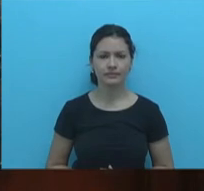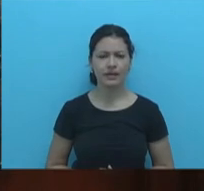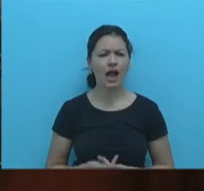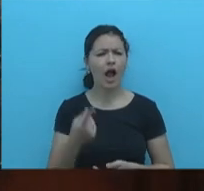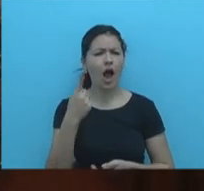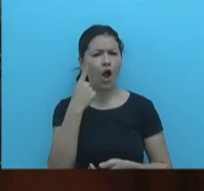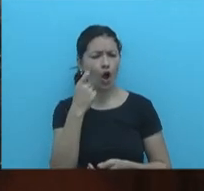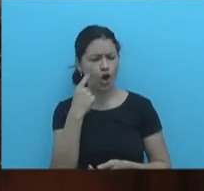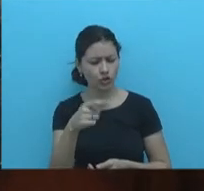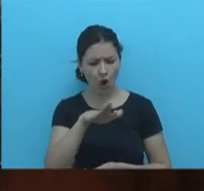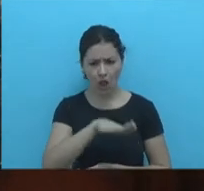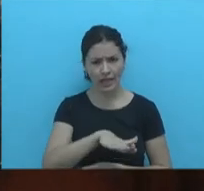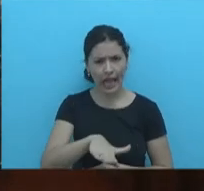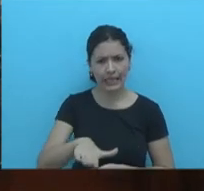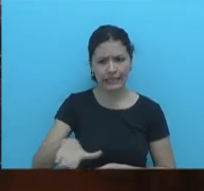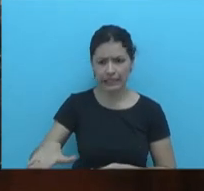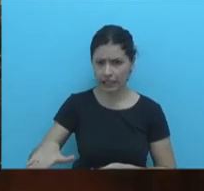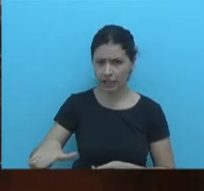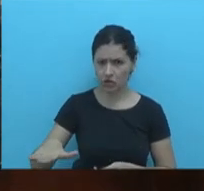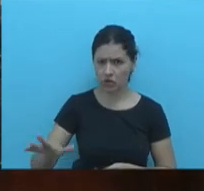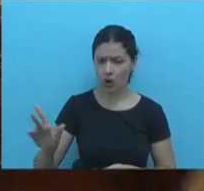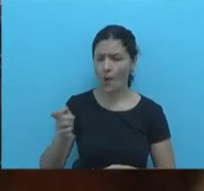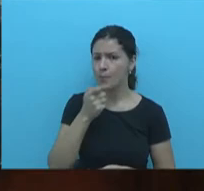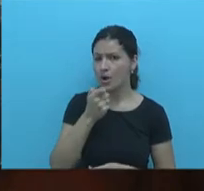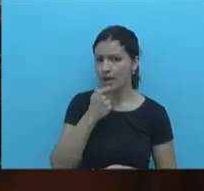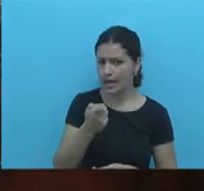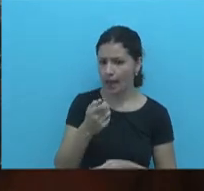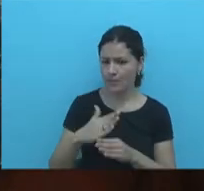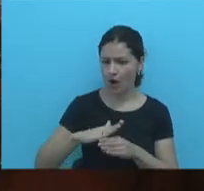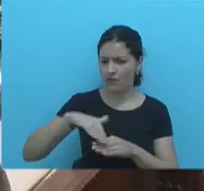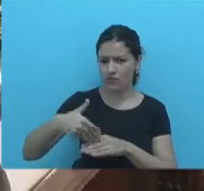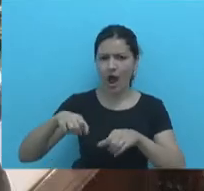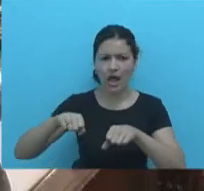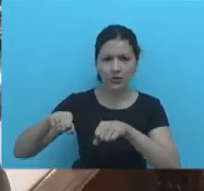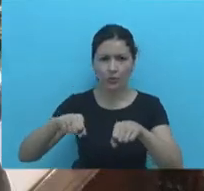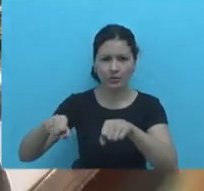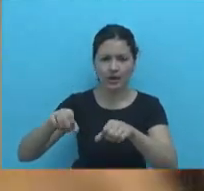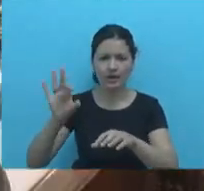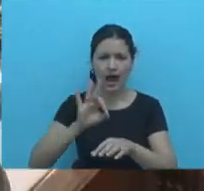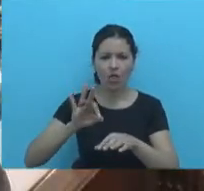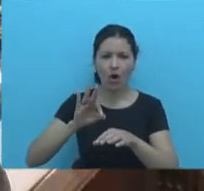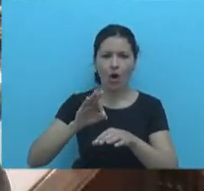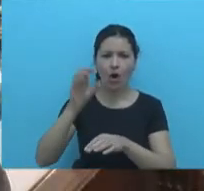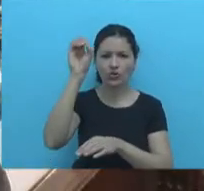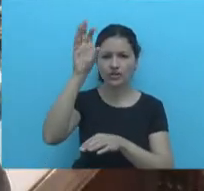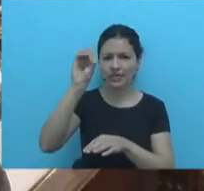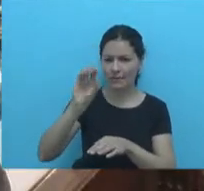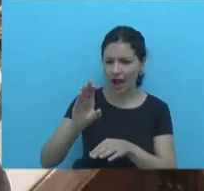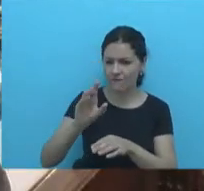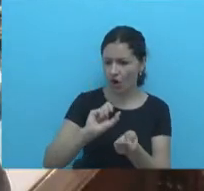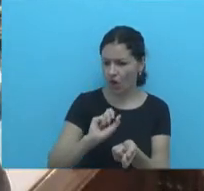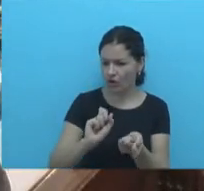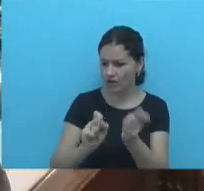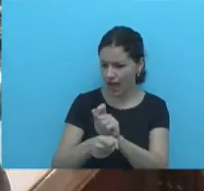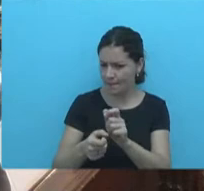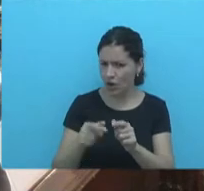los niños que por ahí vemos afuera de los supermercados, por ejemplo, que están en los semáforos? ¿Qué sería el cambio que le aportaría